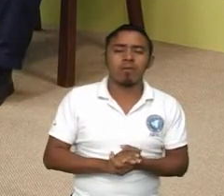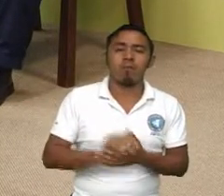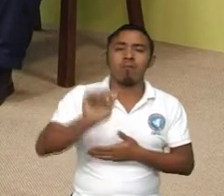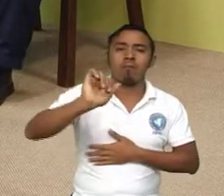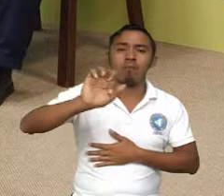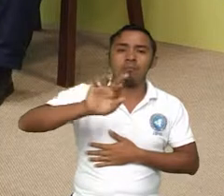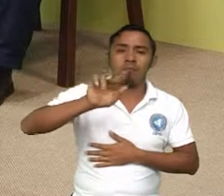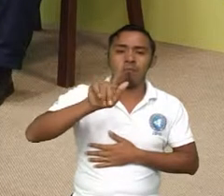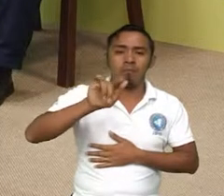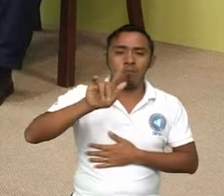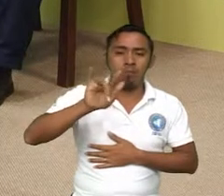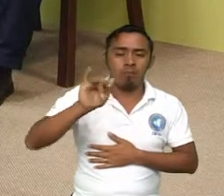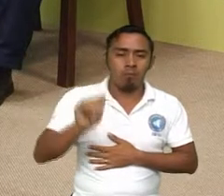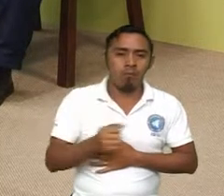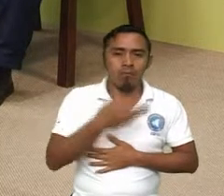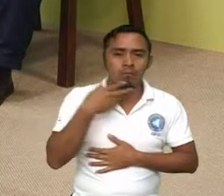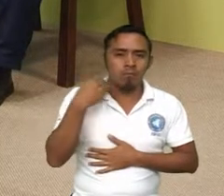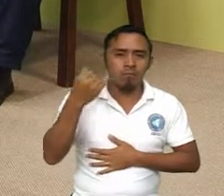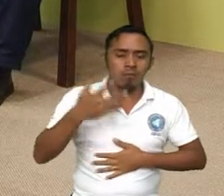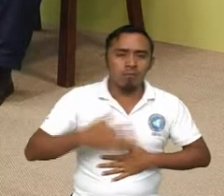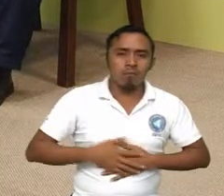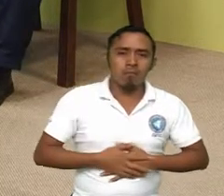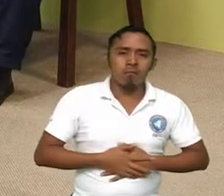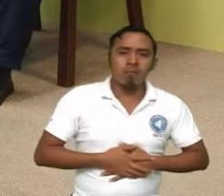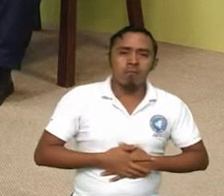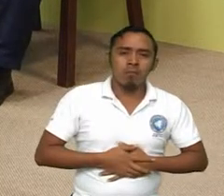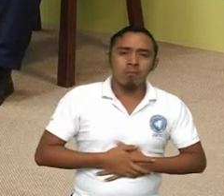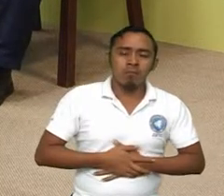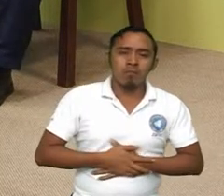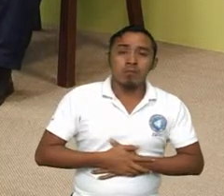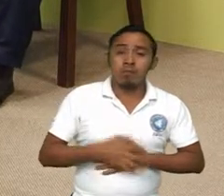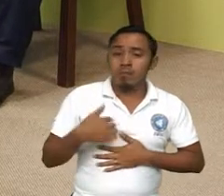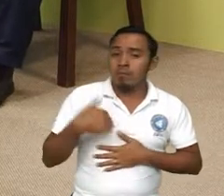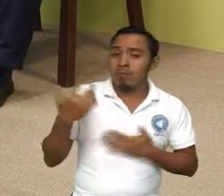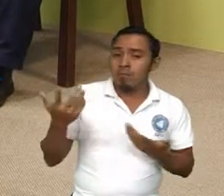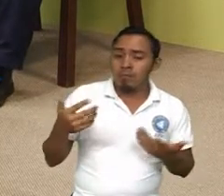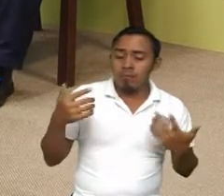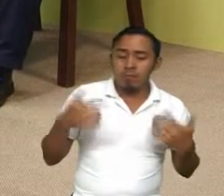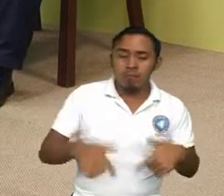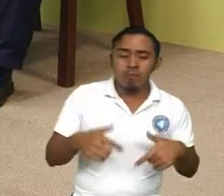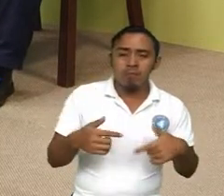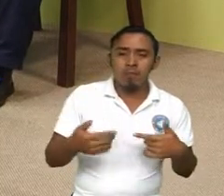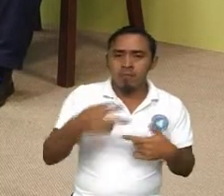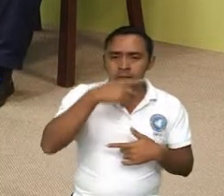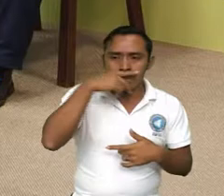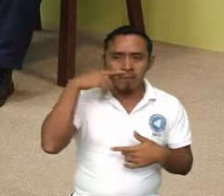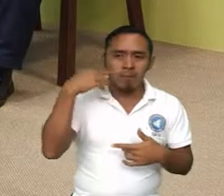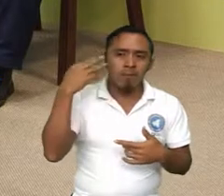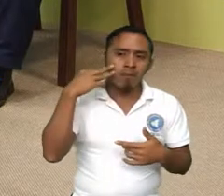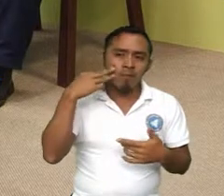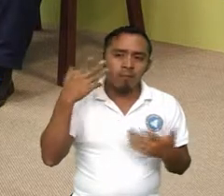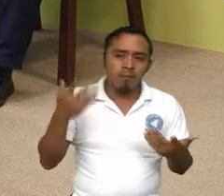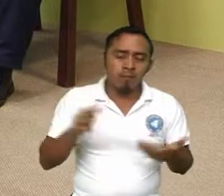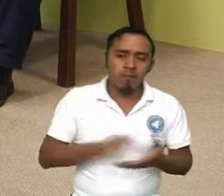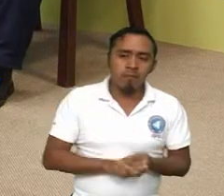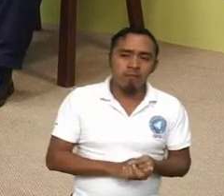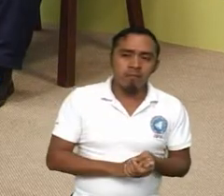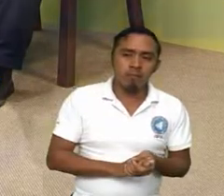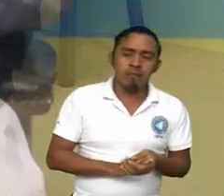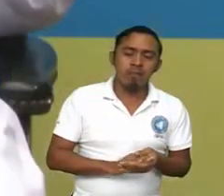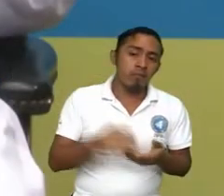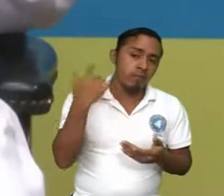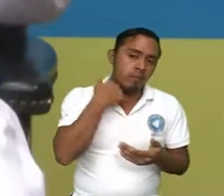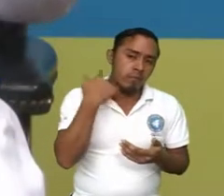juvenil bueno mira aquí el ojo el logo clínico tanto del padre pues obviamente llevarlo al